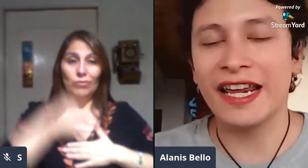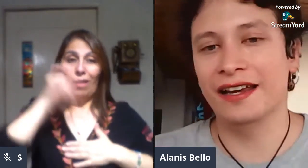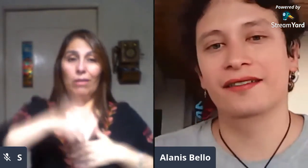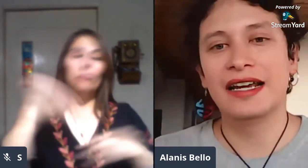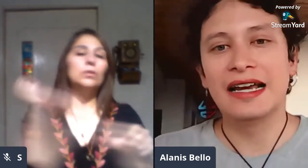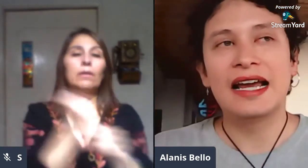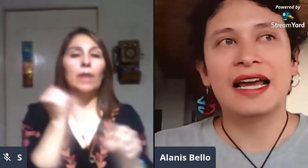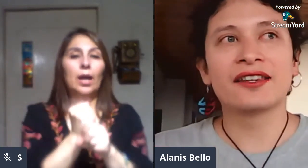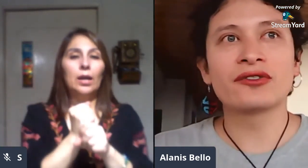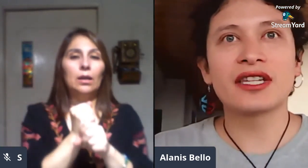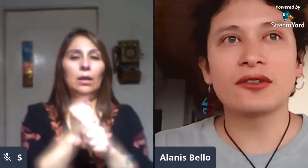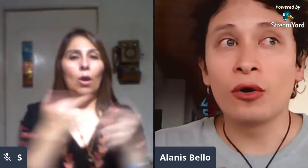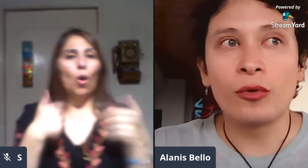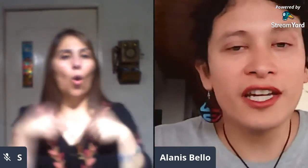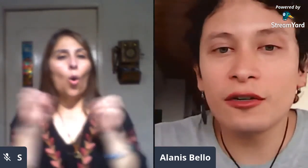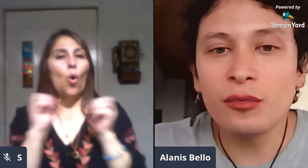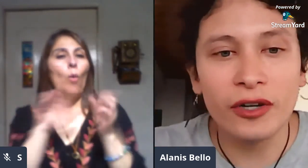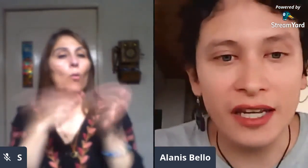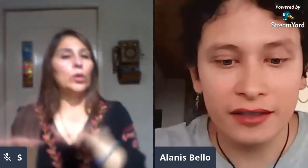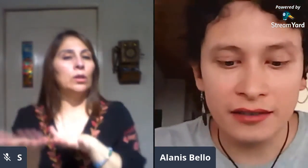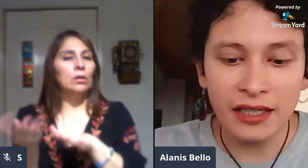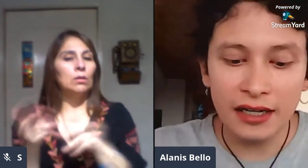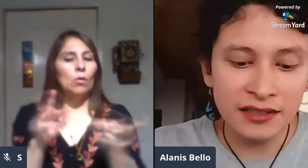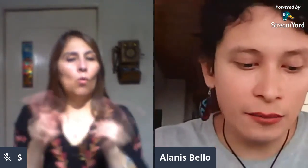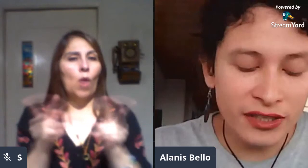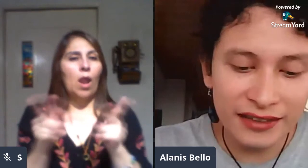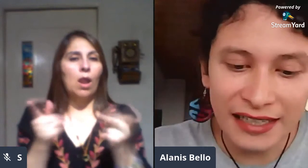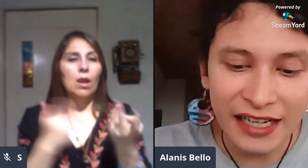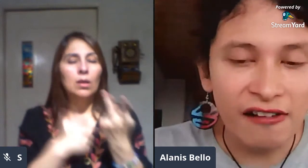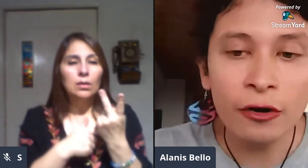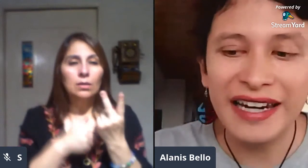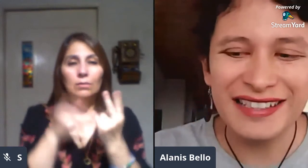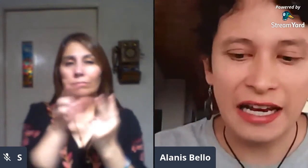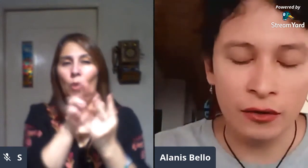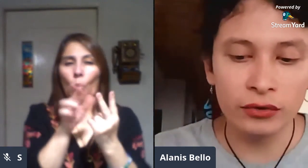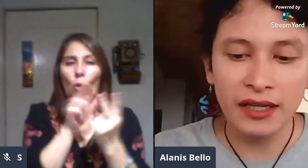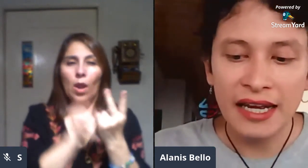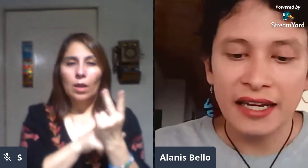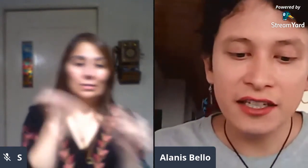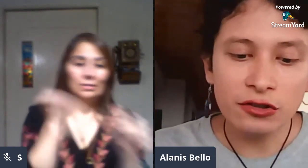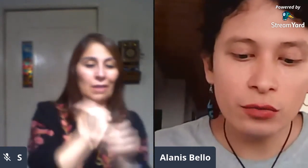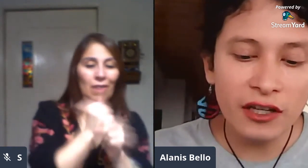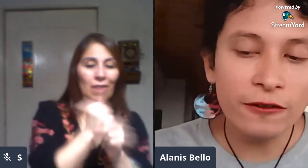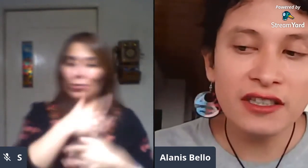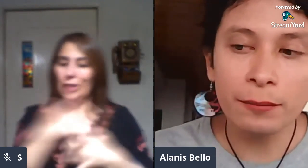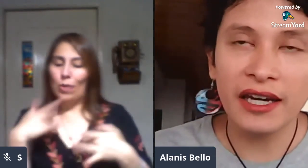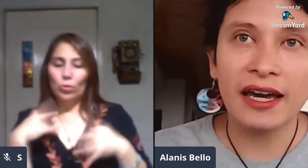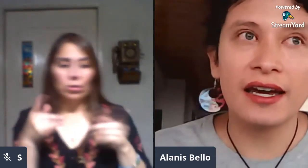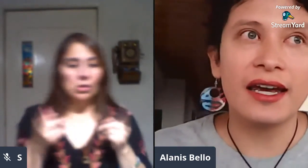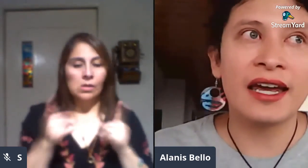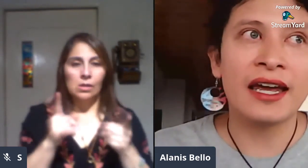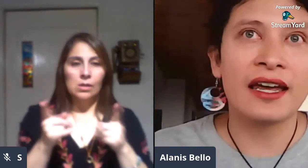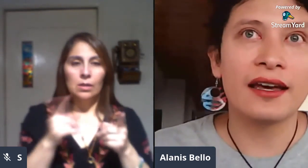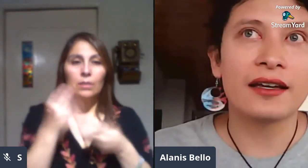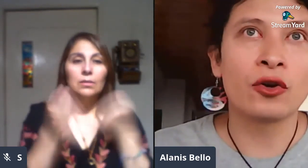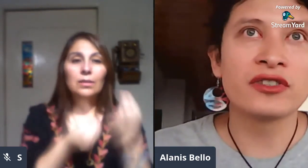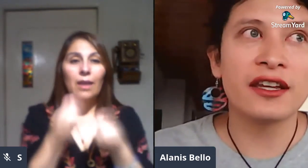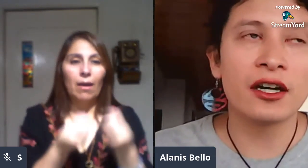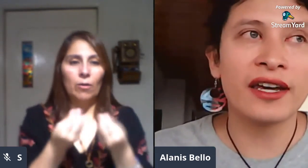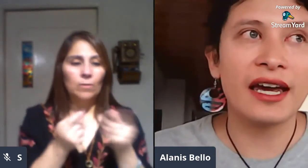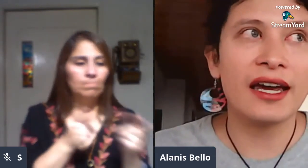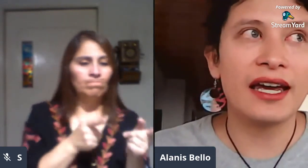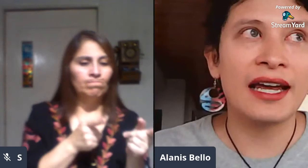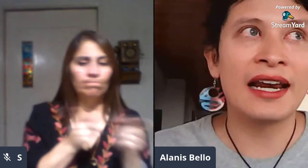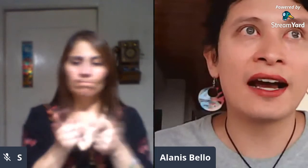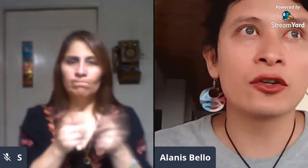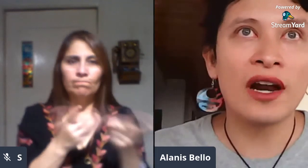o morir. Entonces, o morir o morir. Es decir, estamos entre el trabajo y la salud. Y eso es muy difícil porque